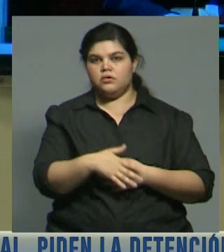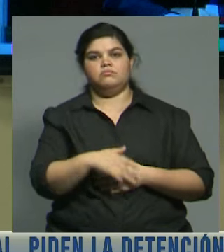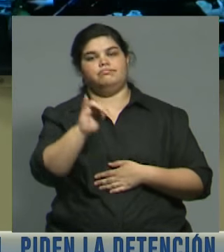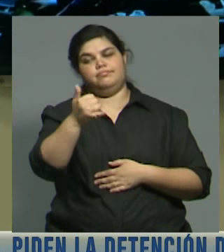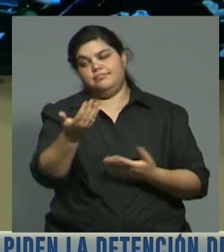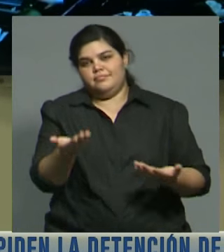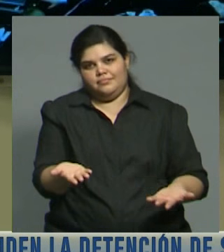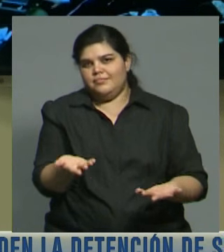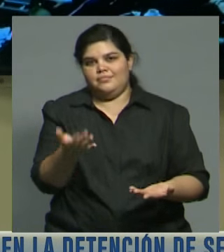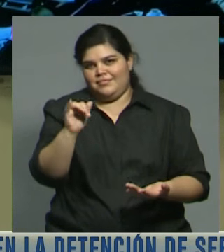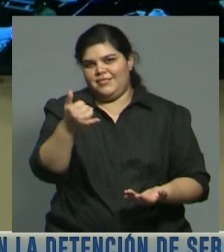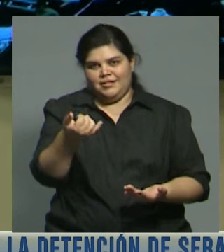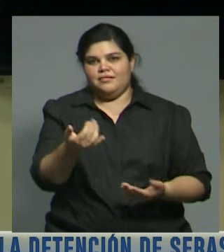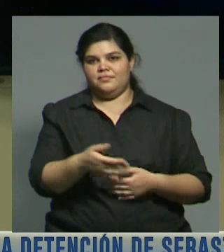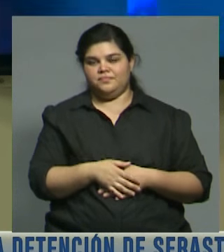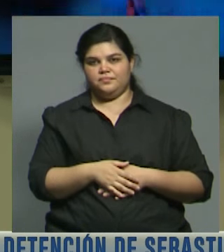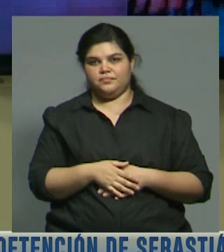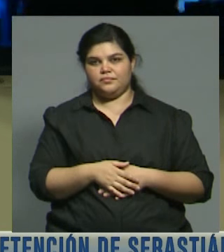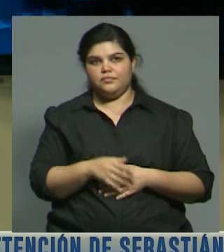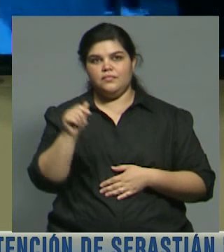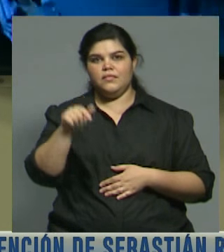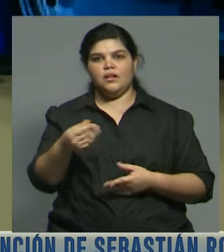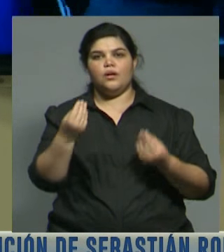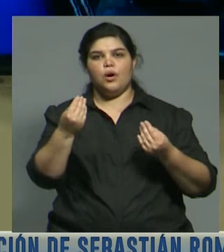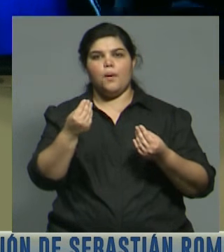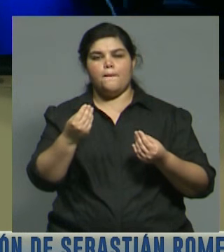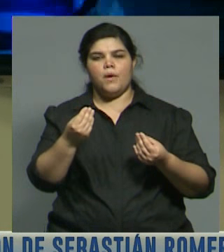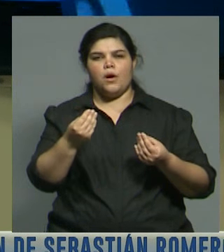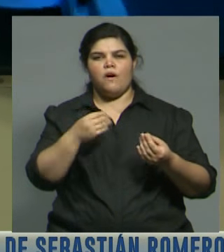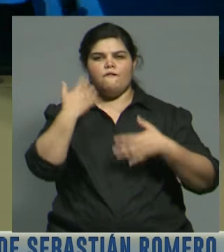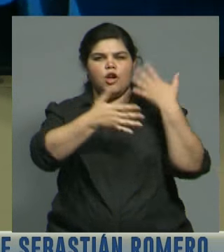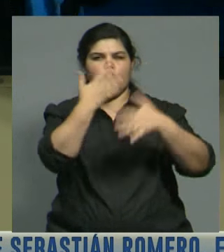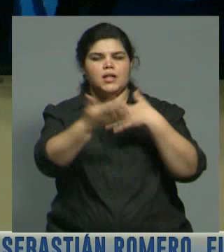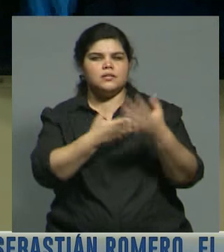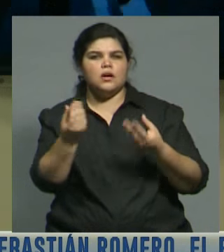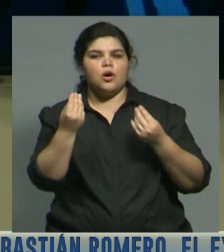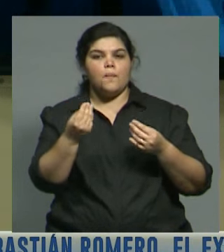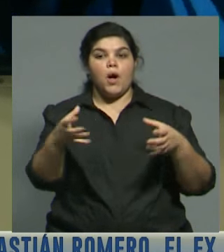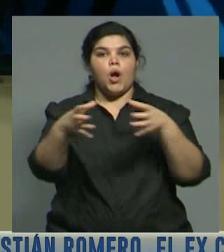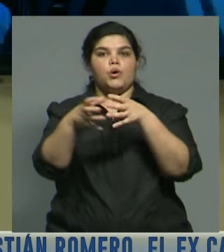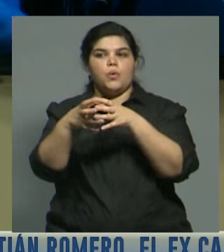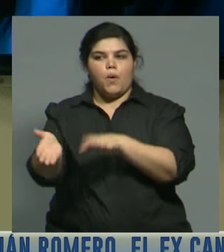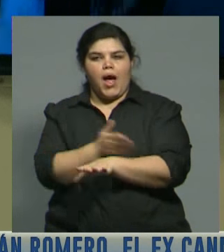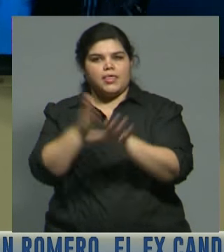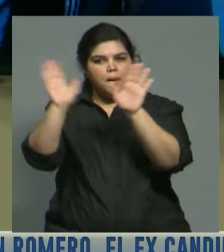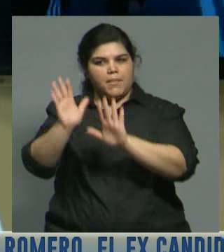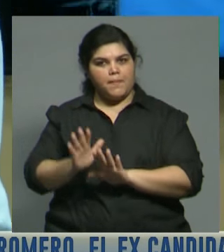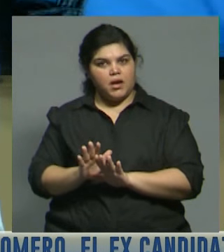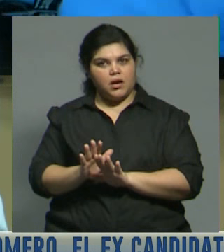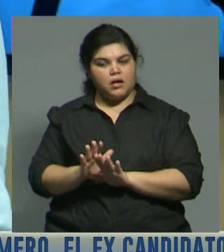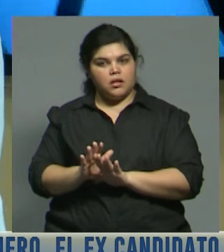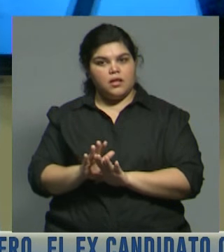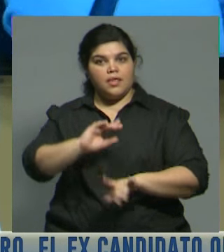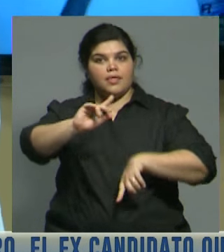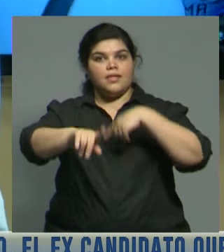la violencia siempre inicialmente es activada por algunos grupos organizados, pero normalmente lo que ocurre es que luego, digamos, en esa